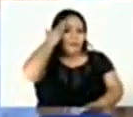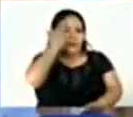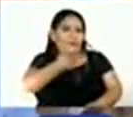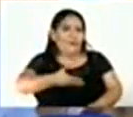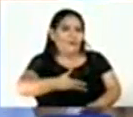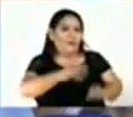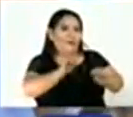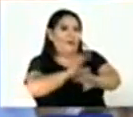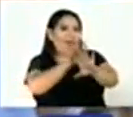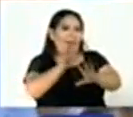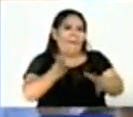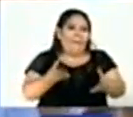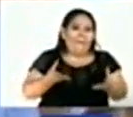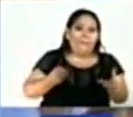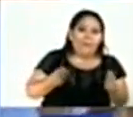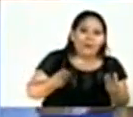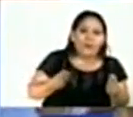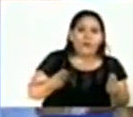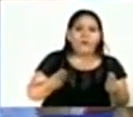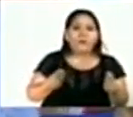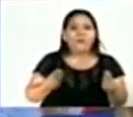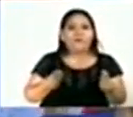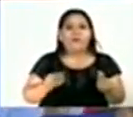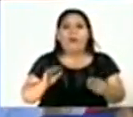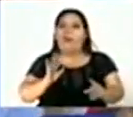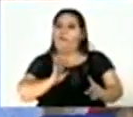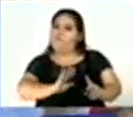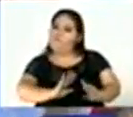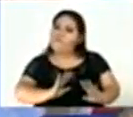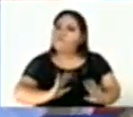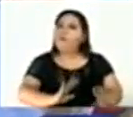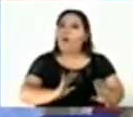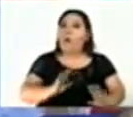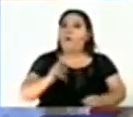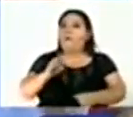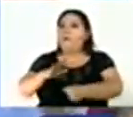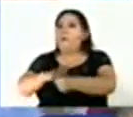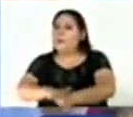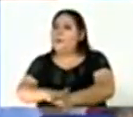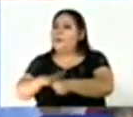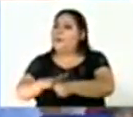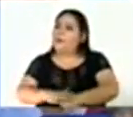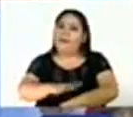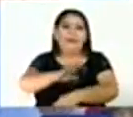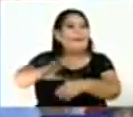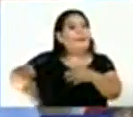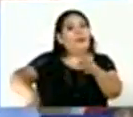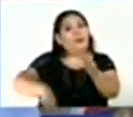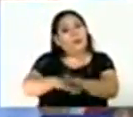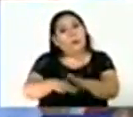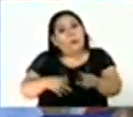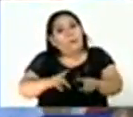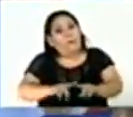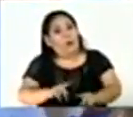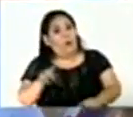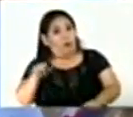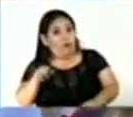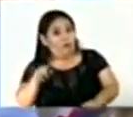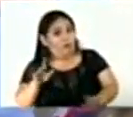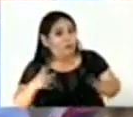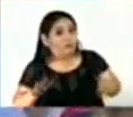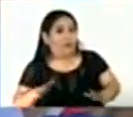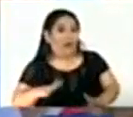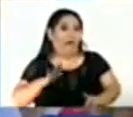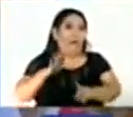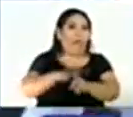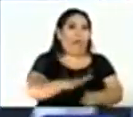que en esto hay miedo, hay amenazas, hay presiones, hay de todo. Pero eso no se justifica también para pisotear